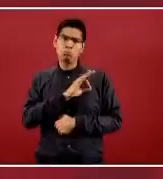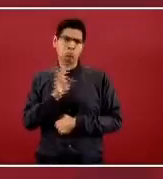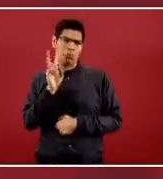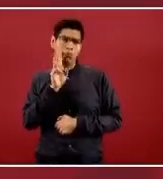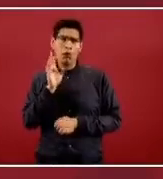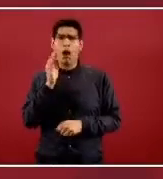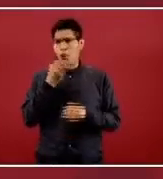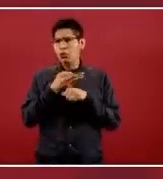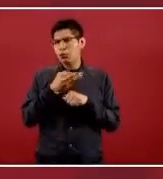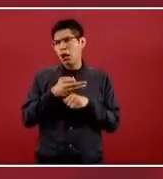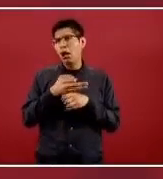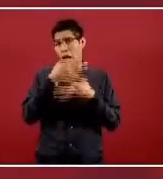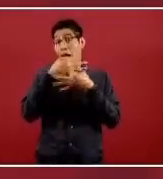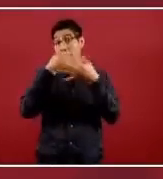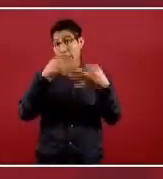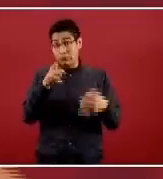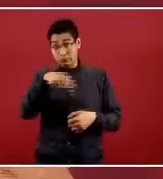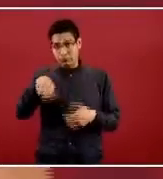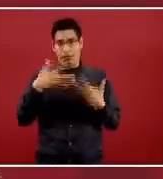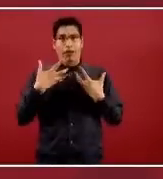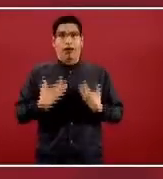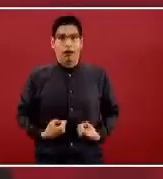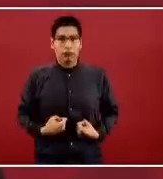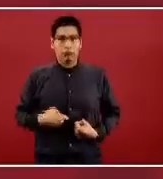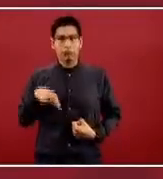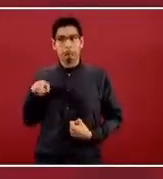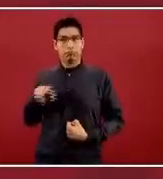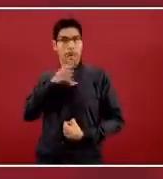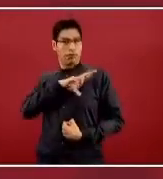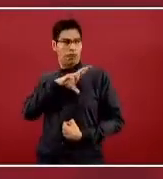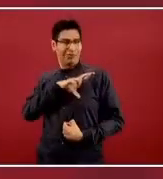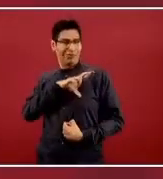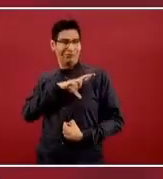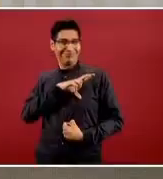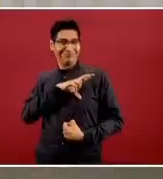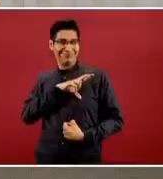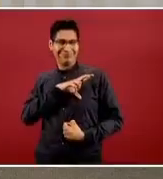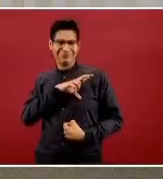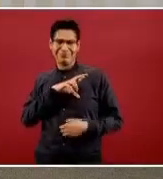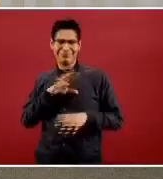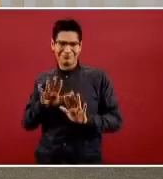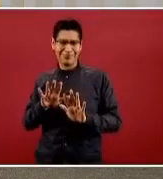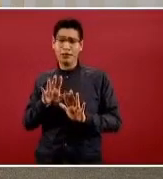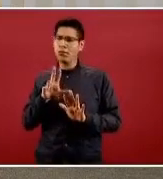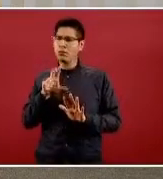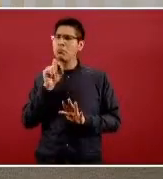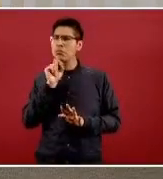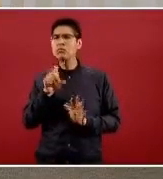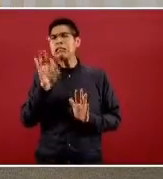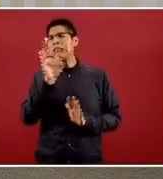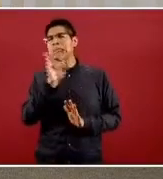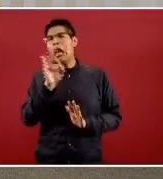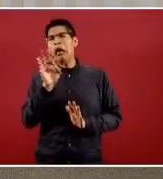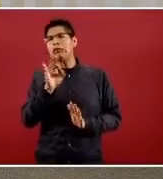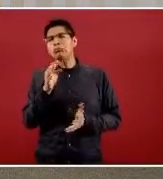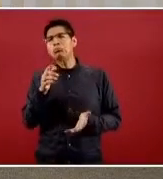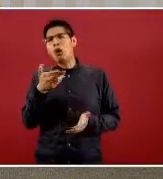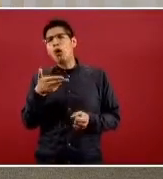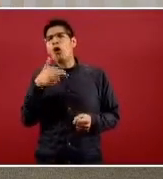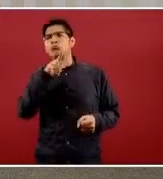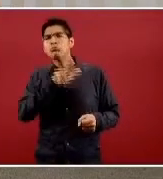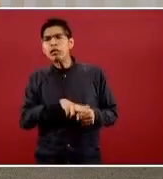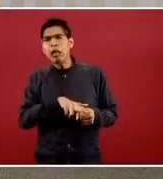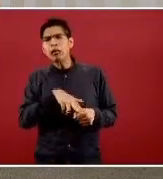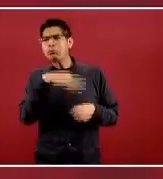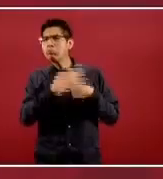asentado desde ahorita para que nadie se asuste. Hospitales inflables, hospitales de campaña, hospitales móviles. Estos